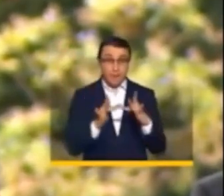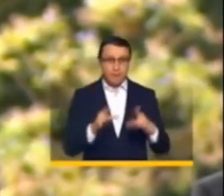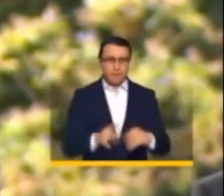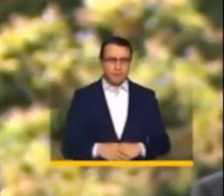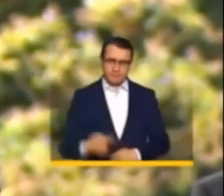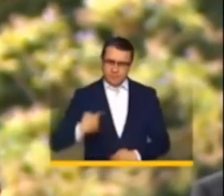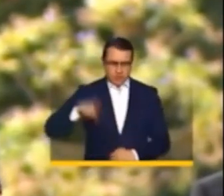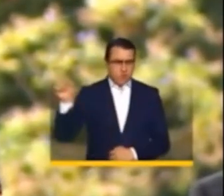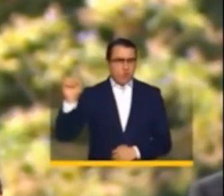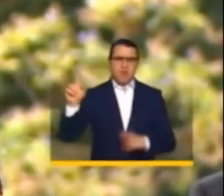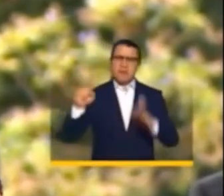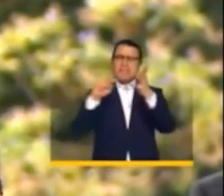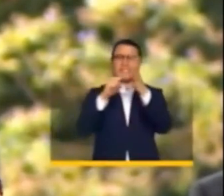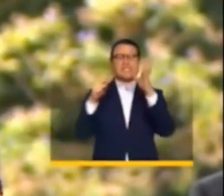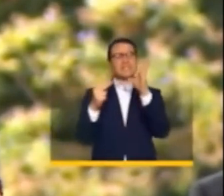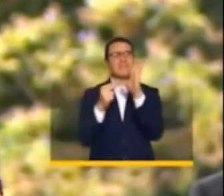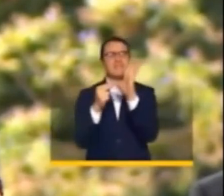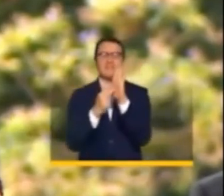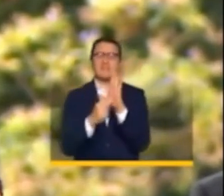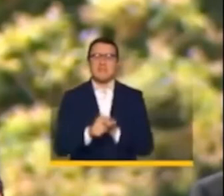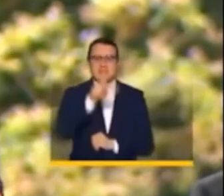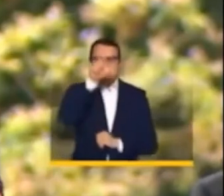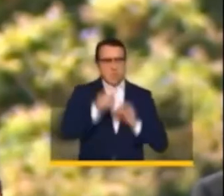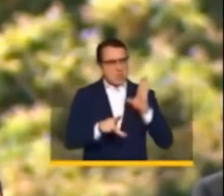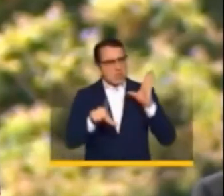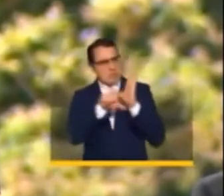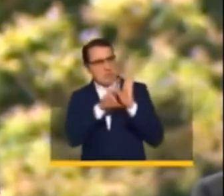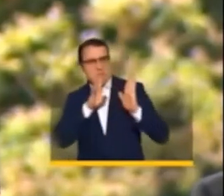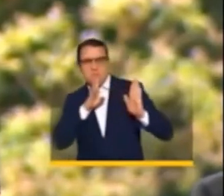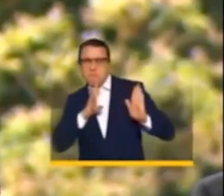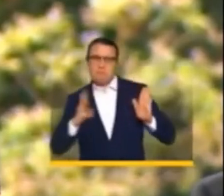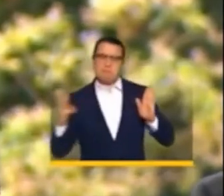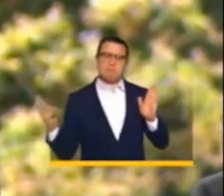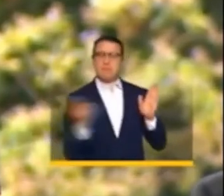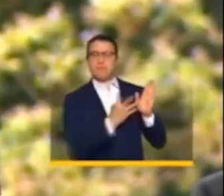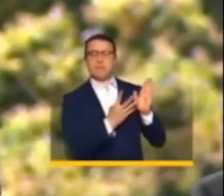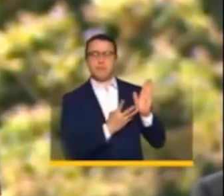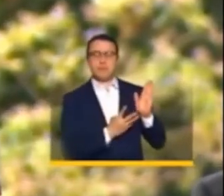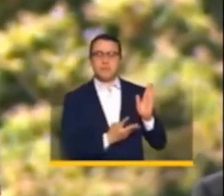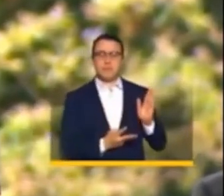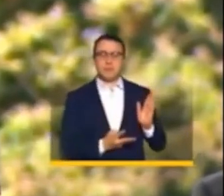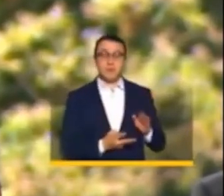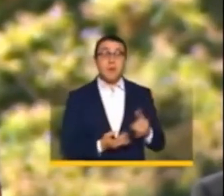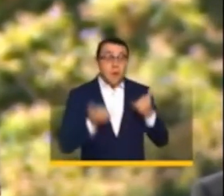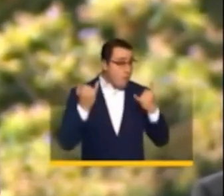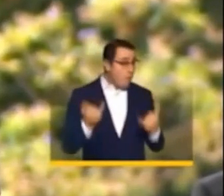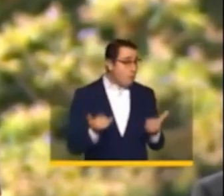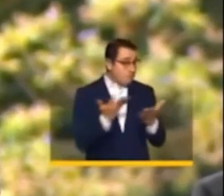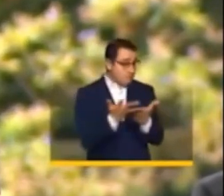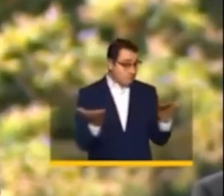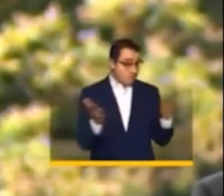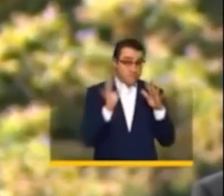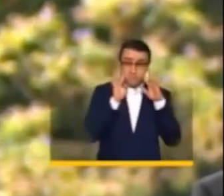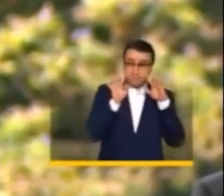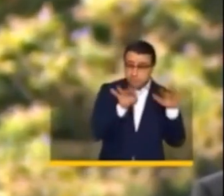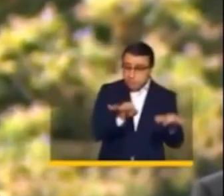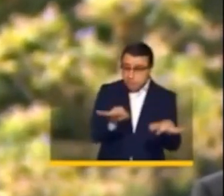ideología. Es un asunto de seres criminales. Lo que hemos observado en